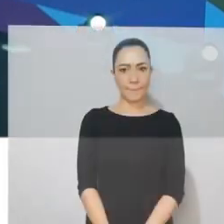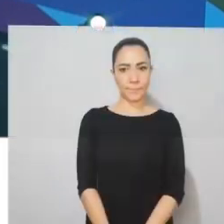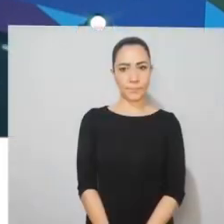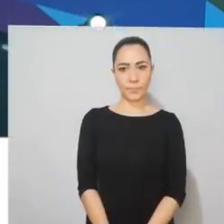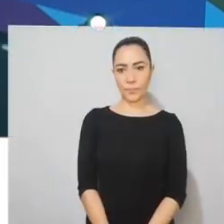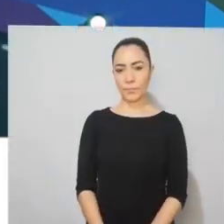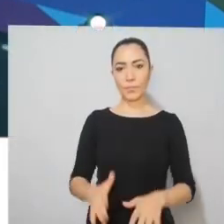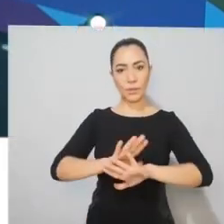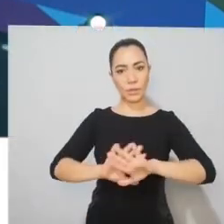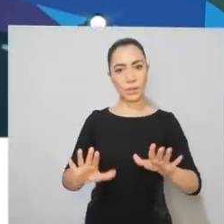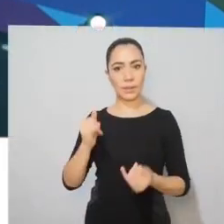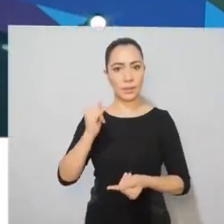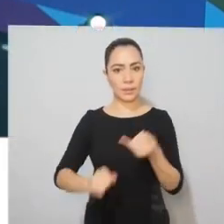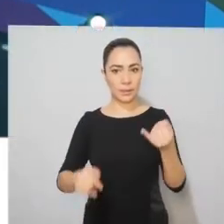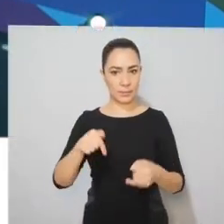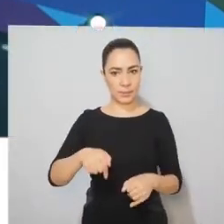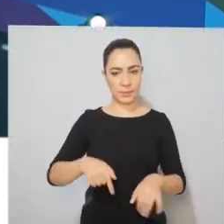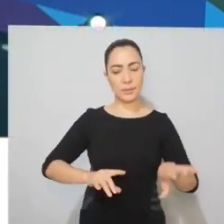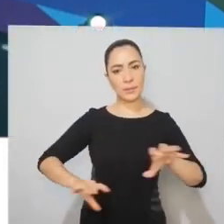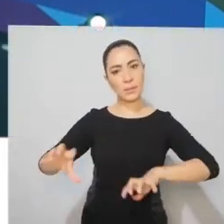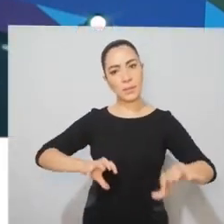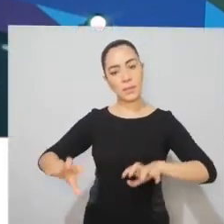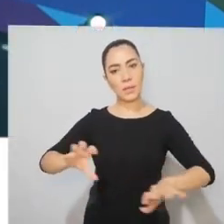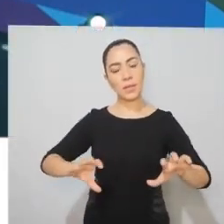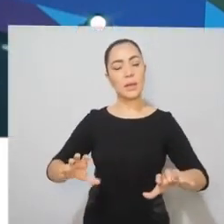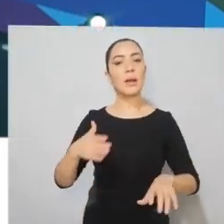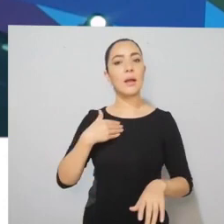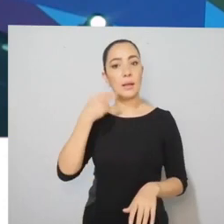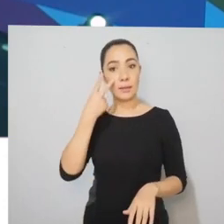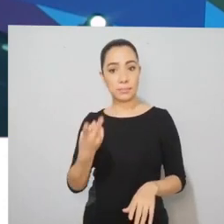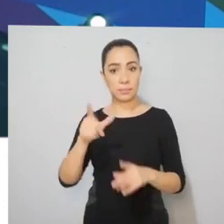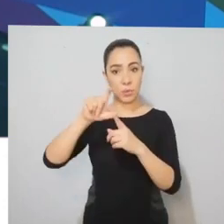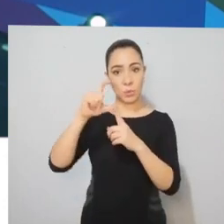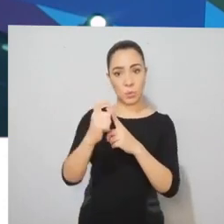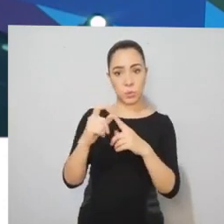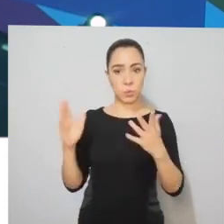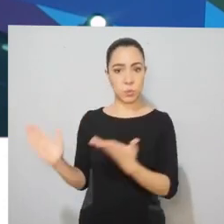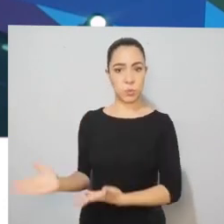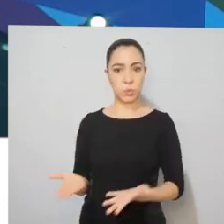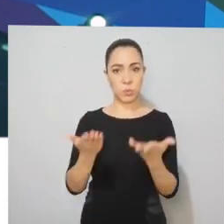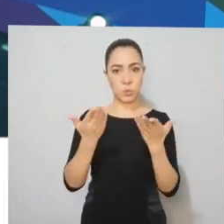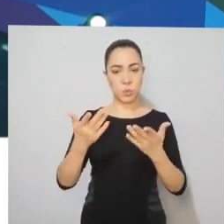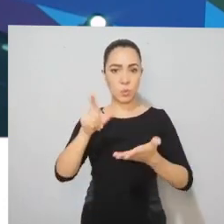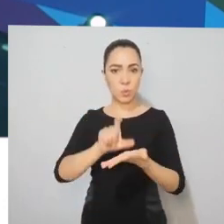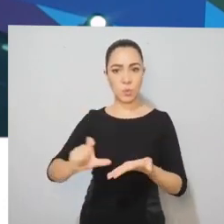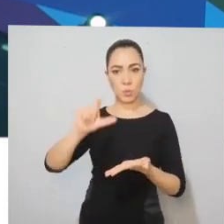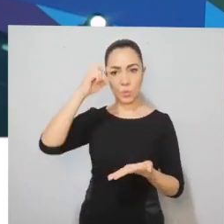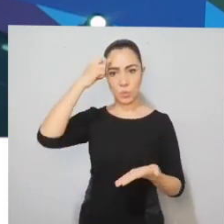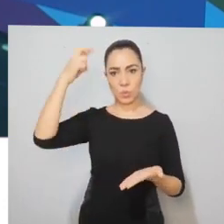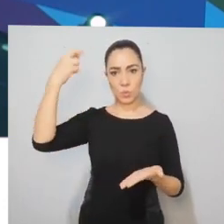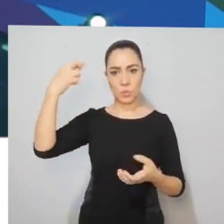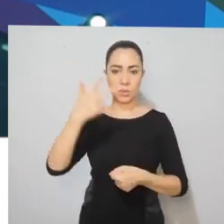Y para ir culminando esta actividad, vamos con un punto cultural muy importante. El Colegio de Psicólogos de